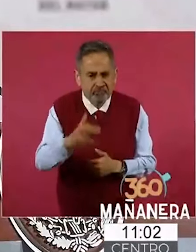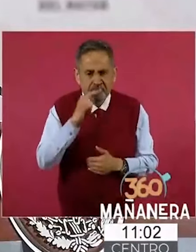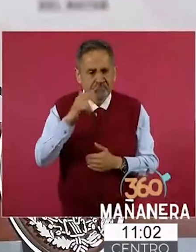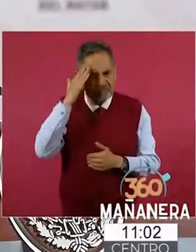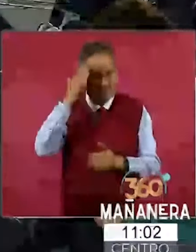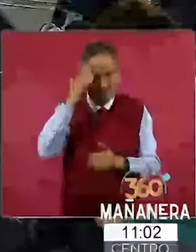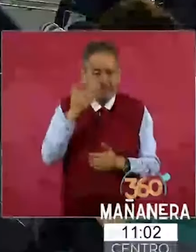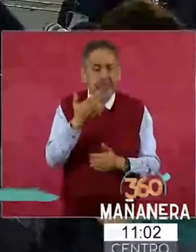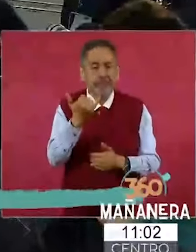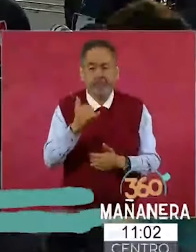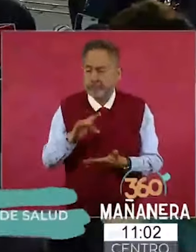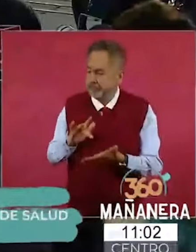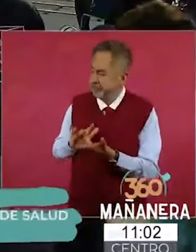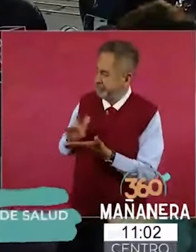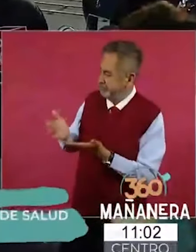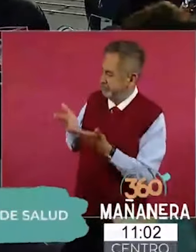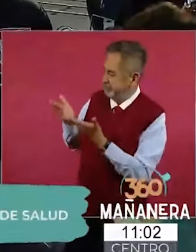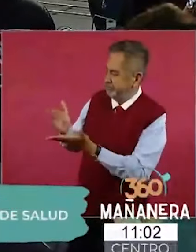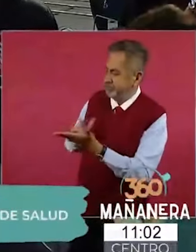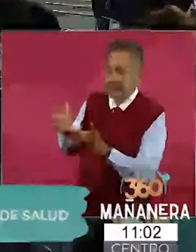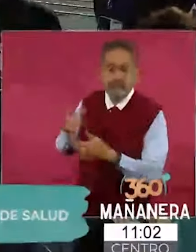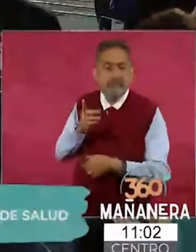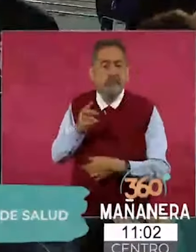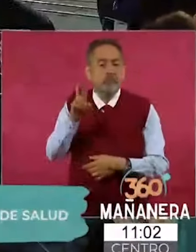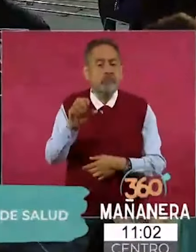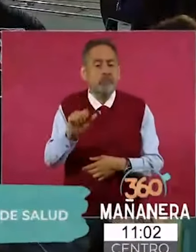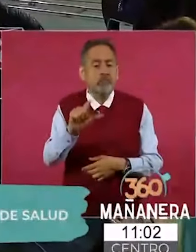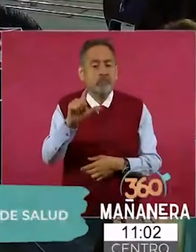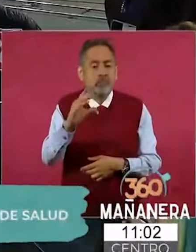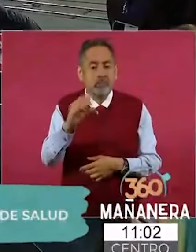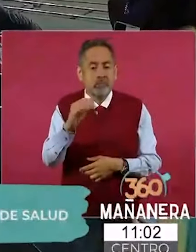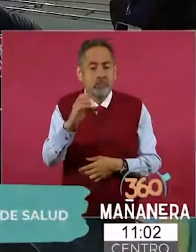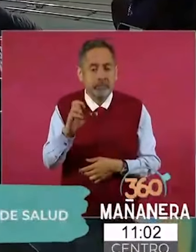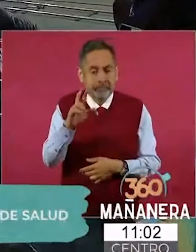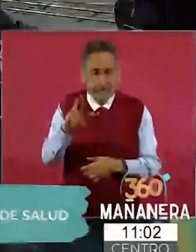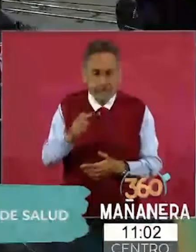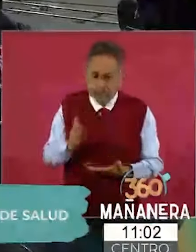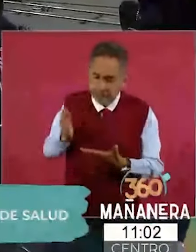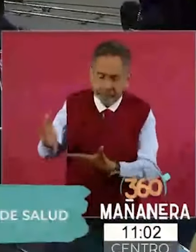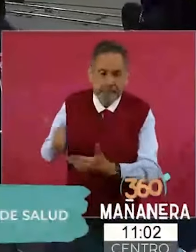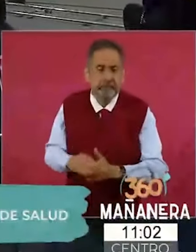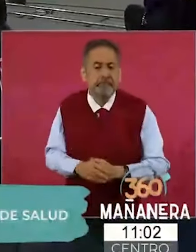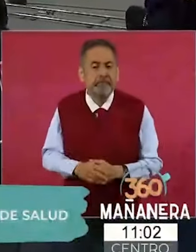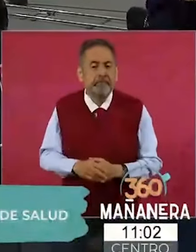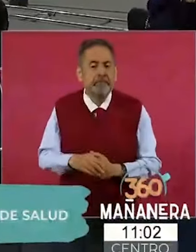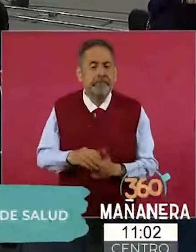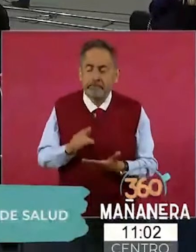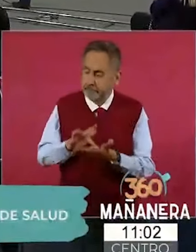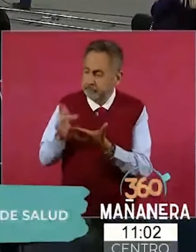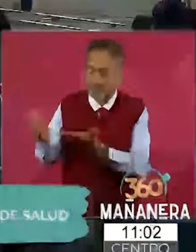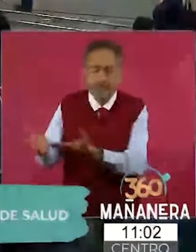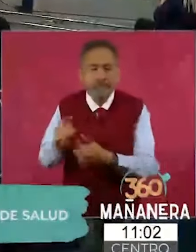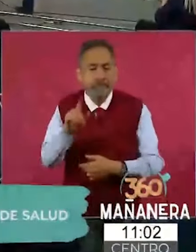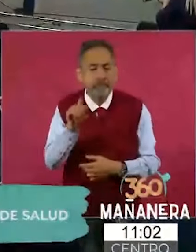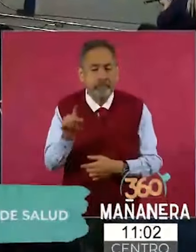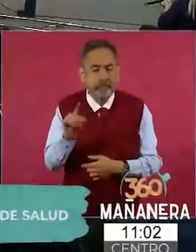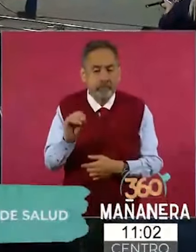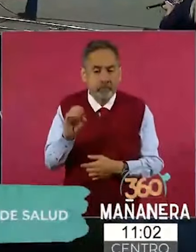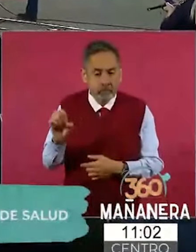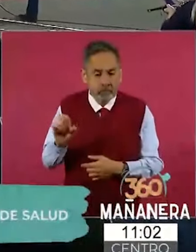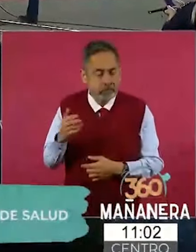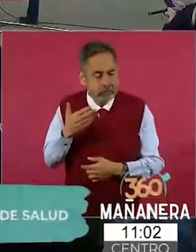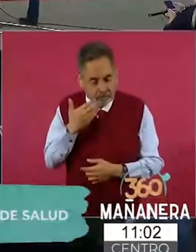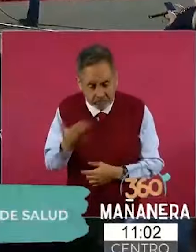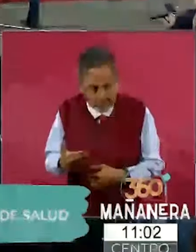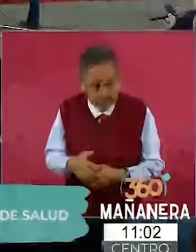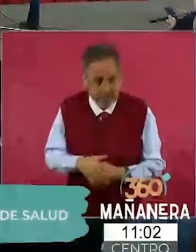Yo quiero aquí agradecerle al doctor Alcocer, a Zoé, que no